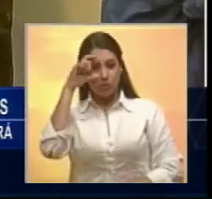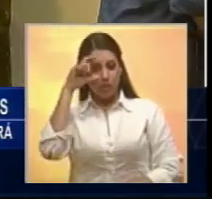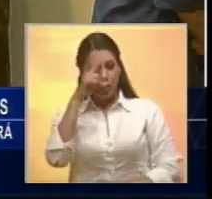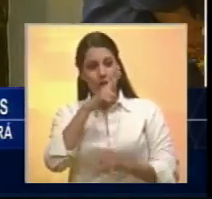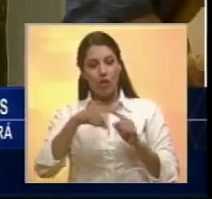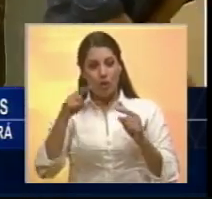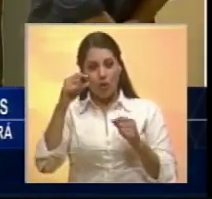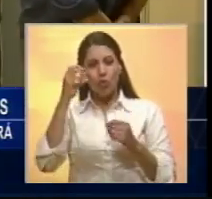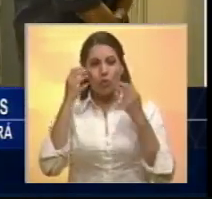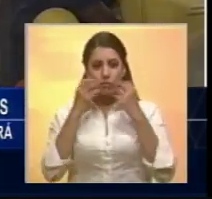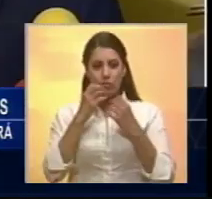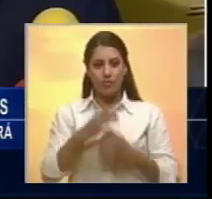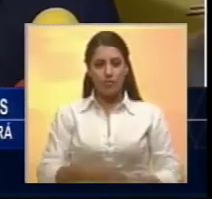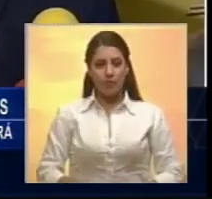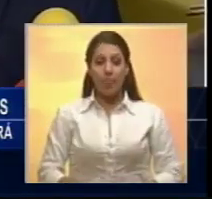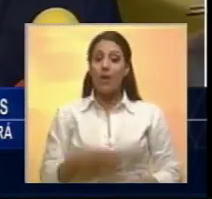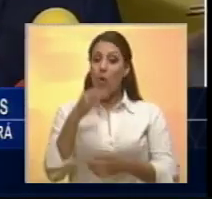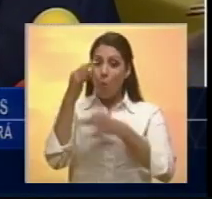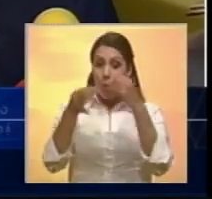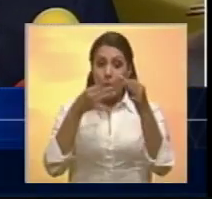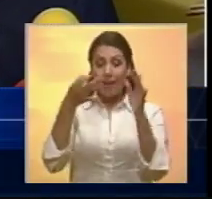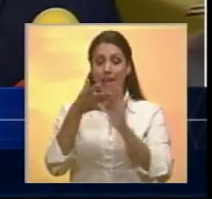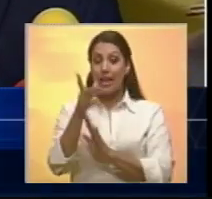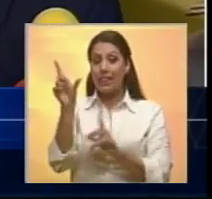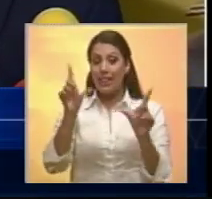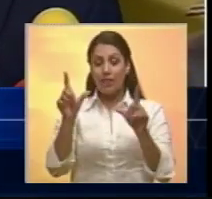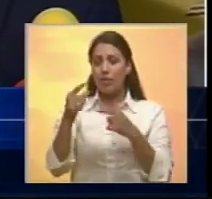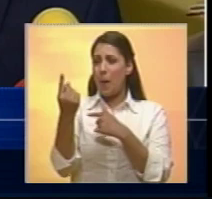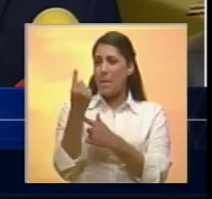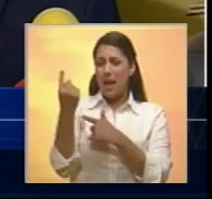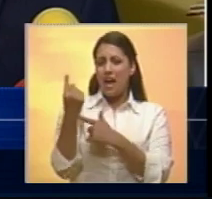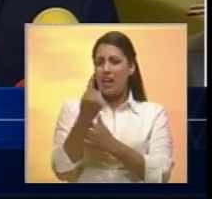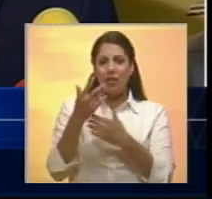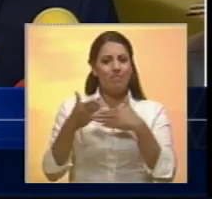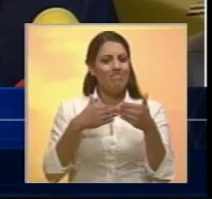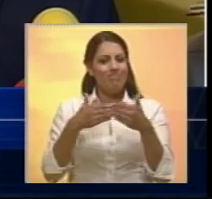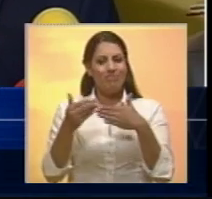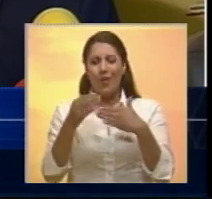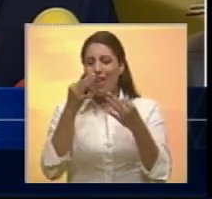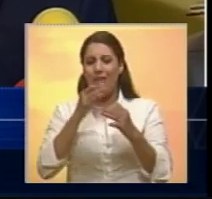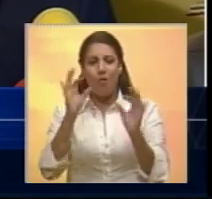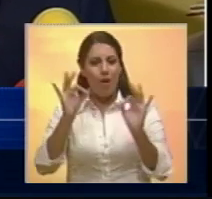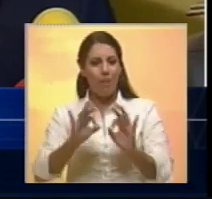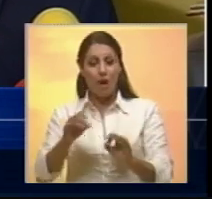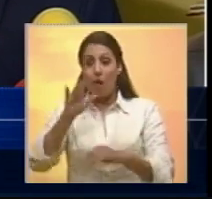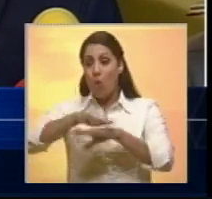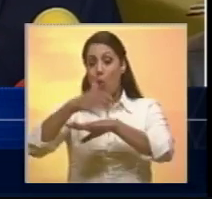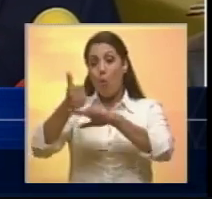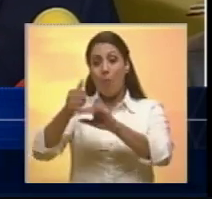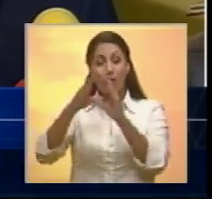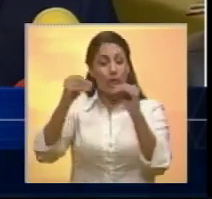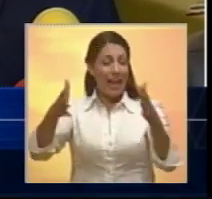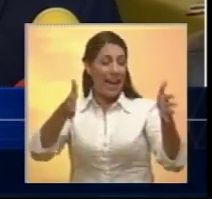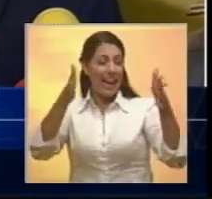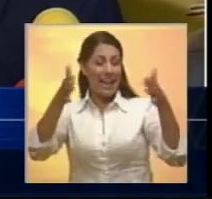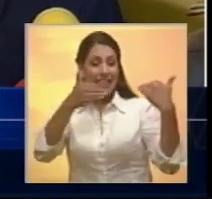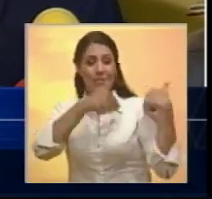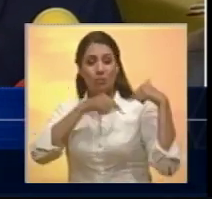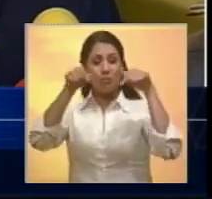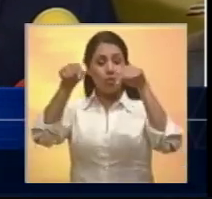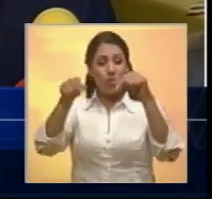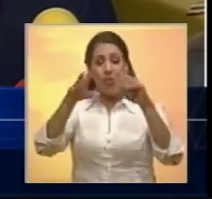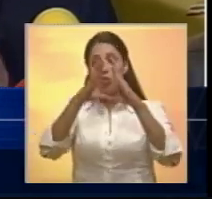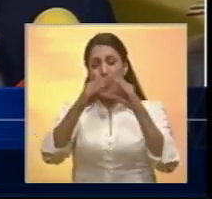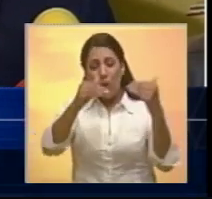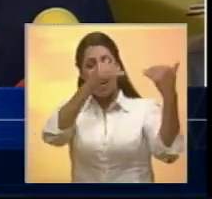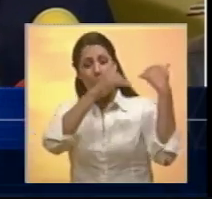y Miguel Pizarro. Diga lo que diga en televisión, amenace como amenace, no hay más nada que hablar con el gran culpable, con el gran responsable, con el